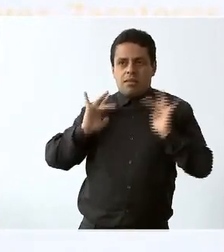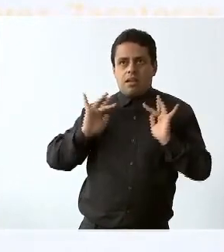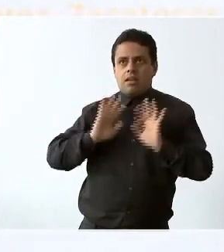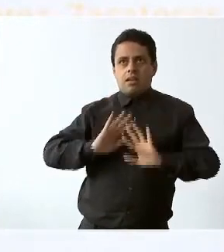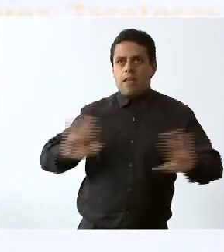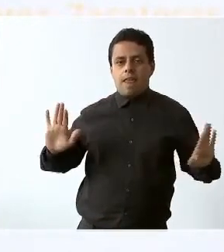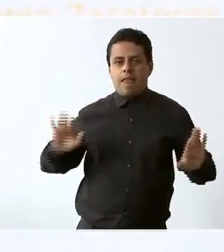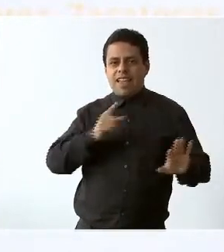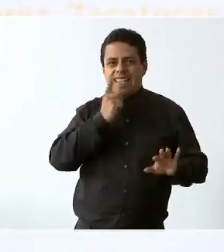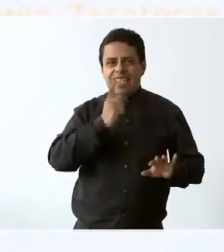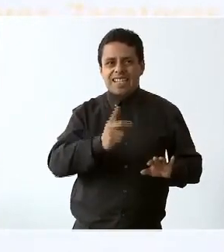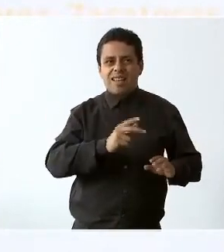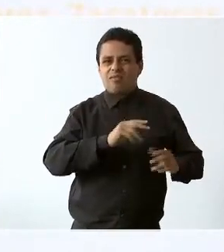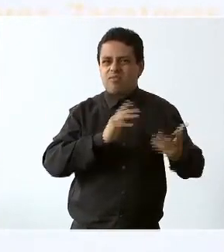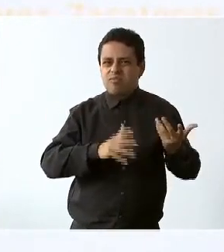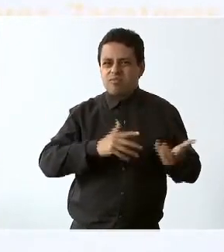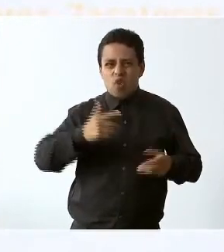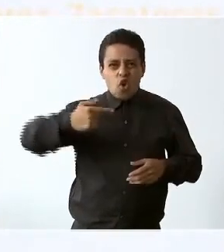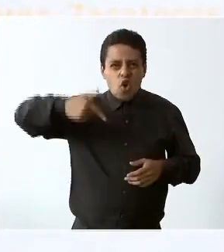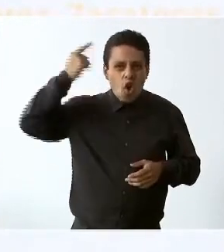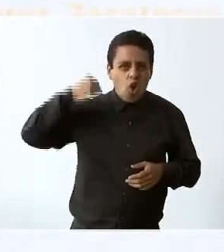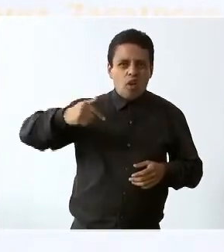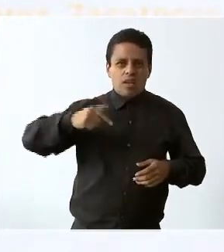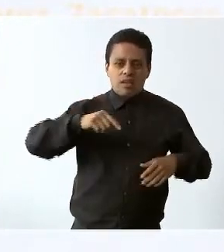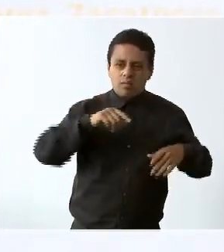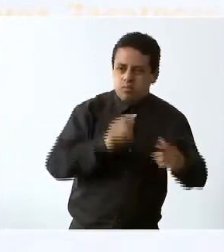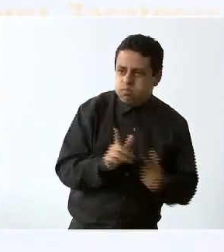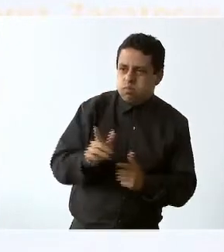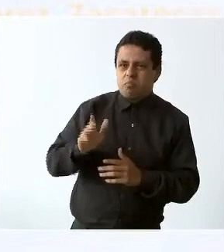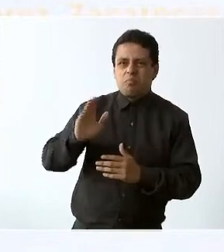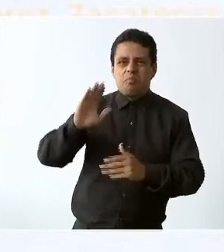máquinas locas y ataques de caballería.